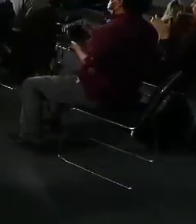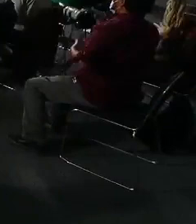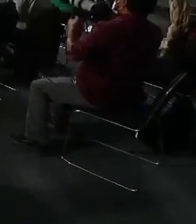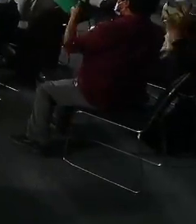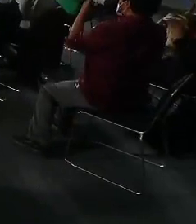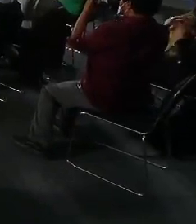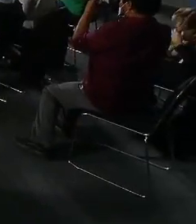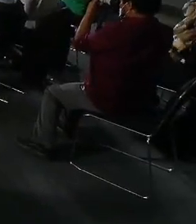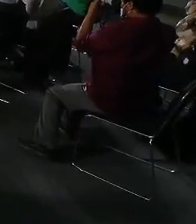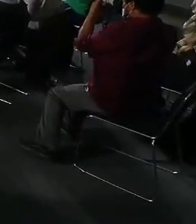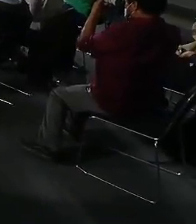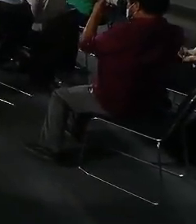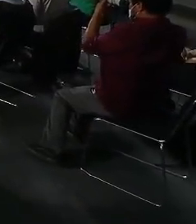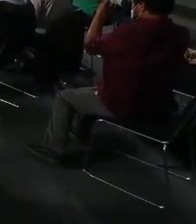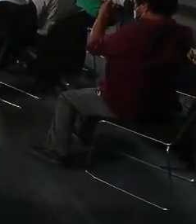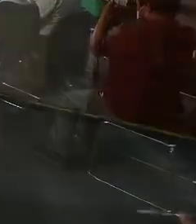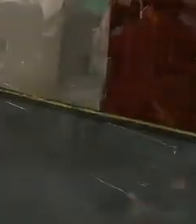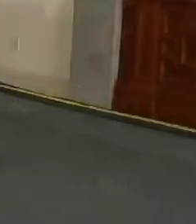Buenos días.